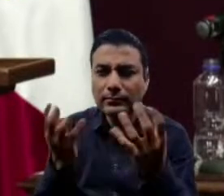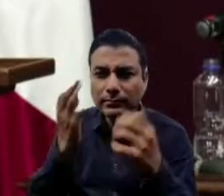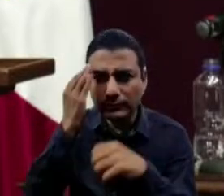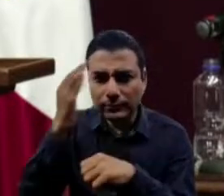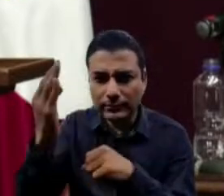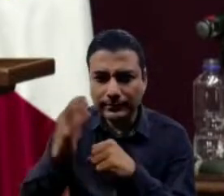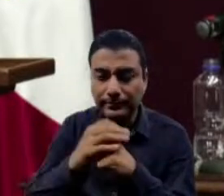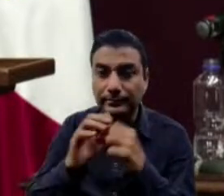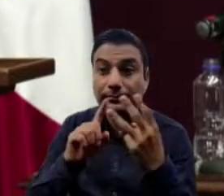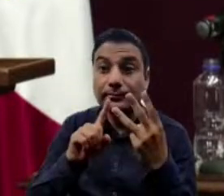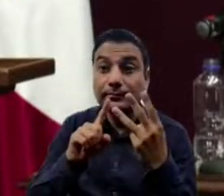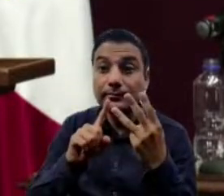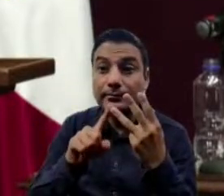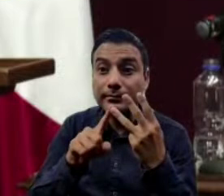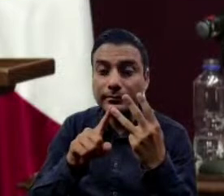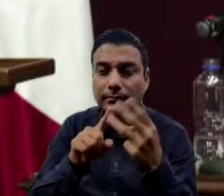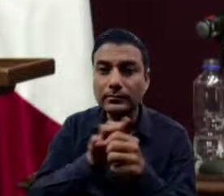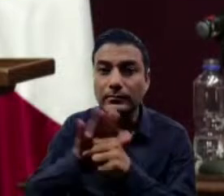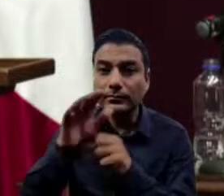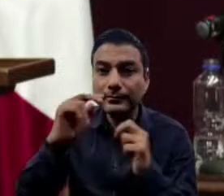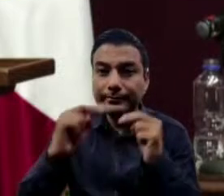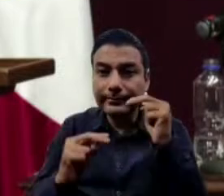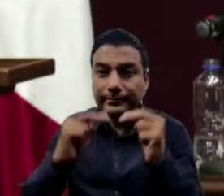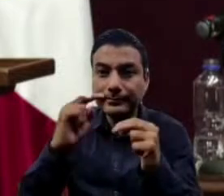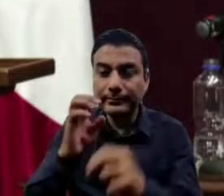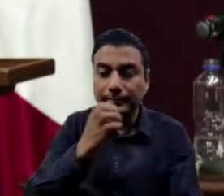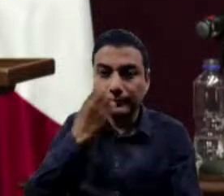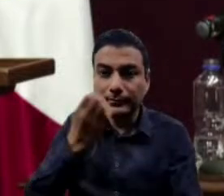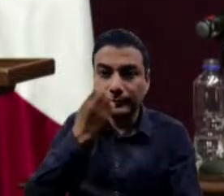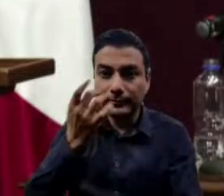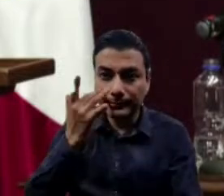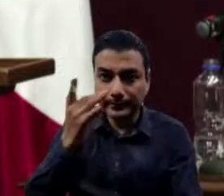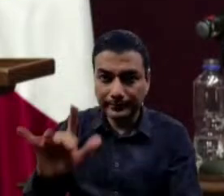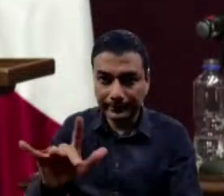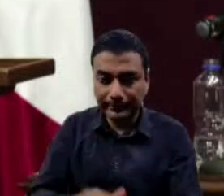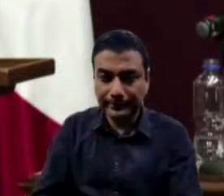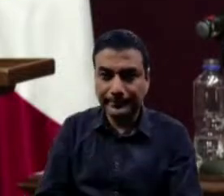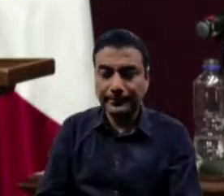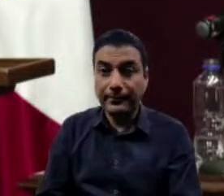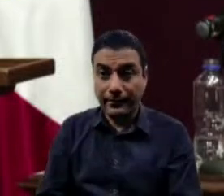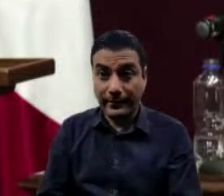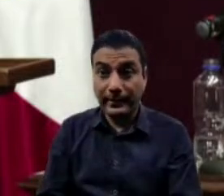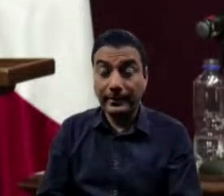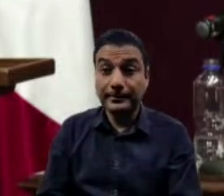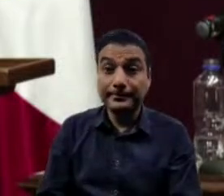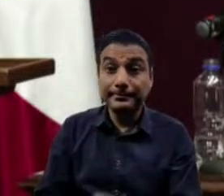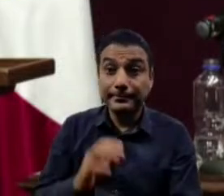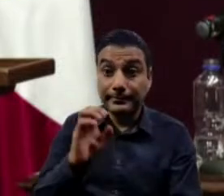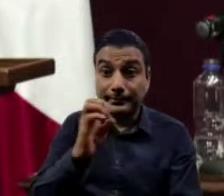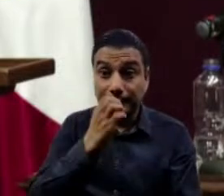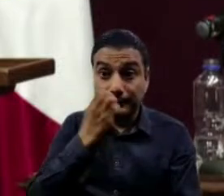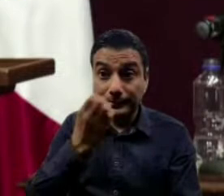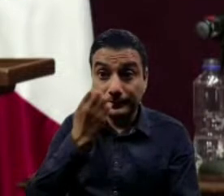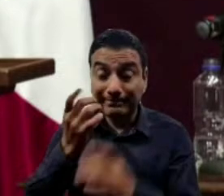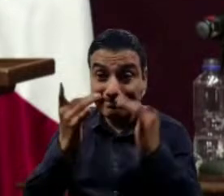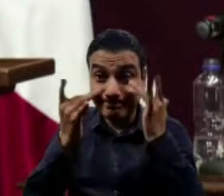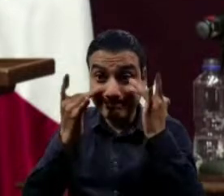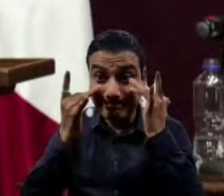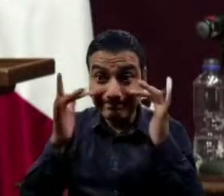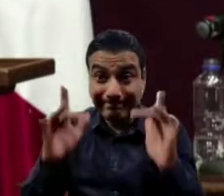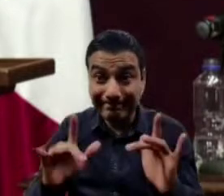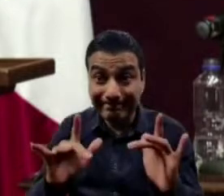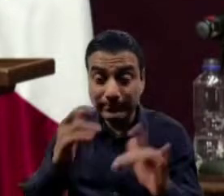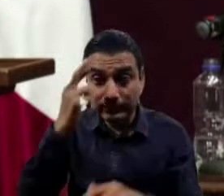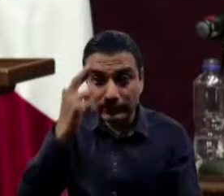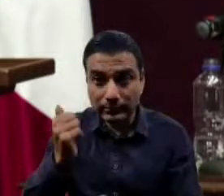en qué nivel educativo ocurre la deserción. Aunque las causas de la deserción escolar pueden ser muy variadas, la